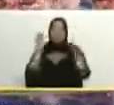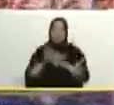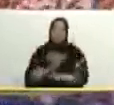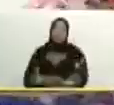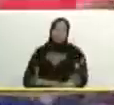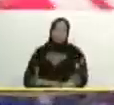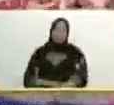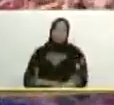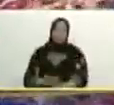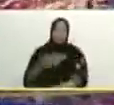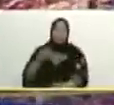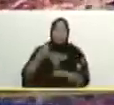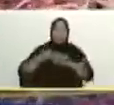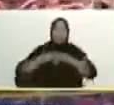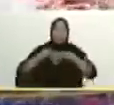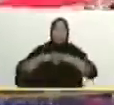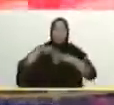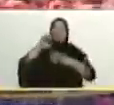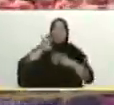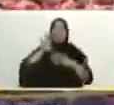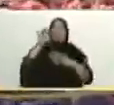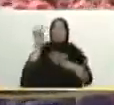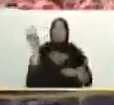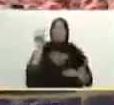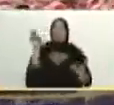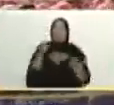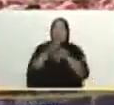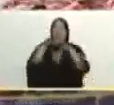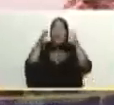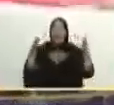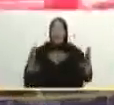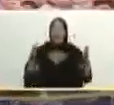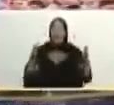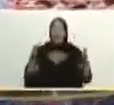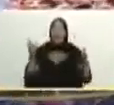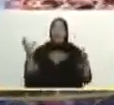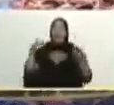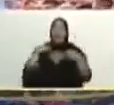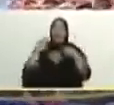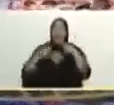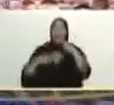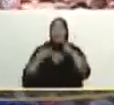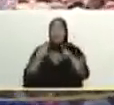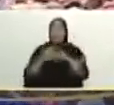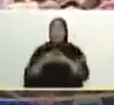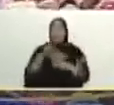¡Que viva la patria grande! ¡Que viva la patria humana!